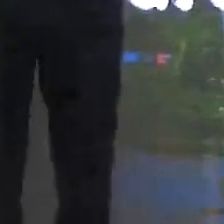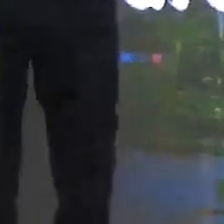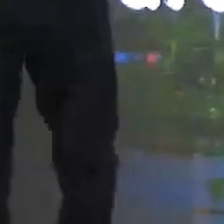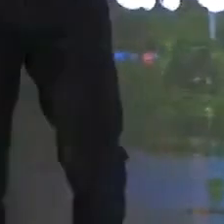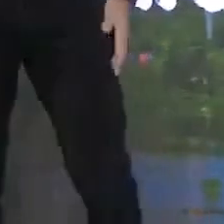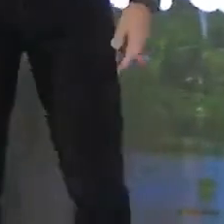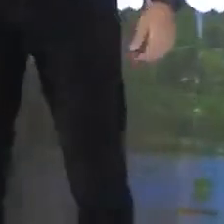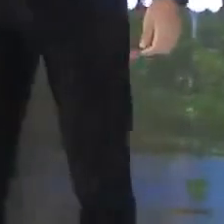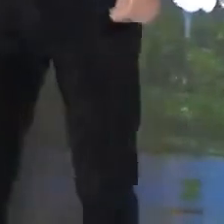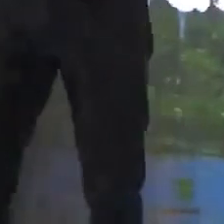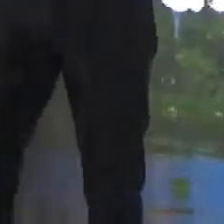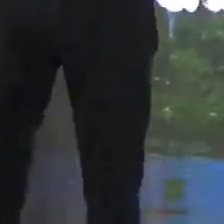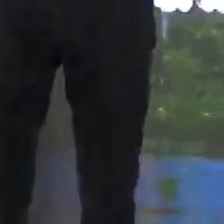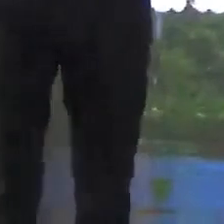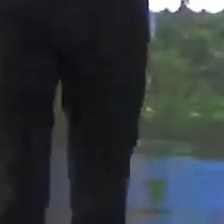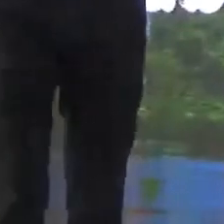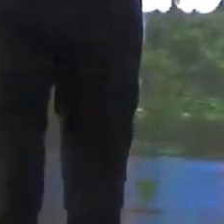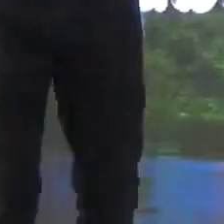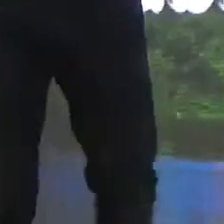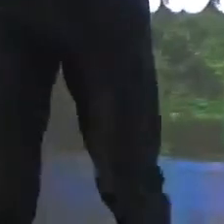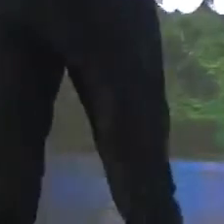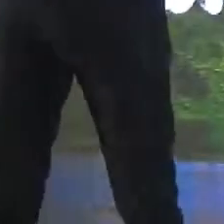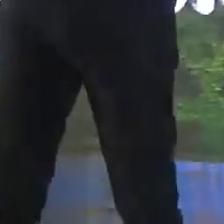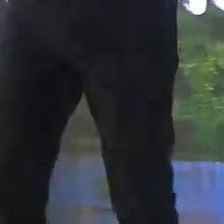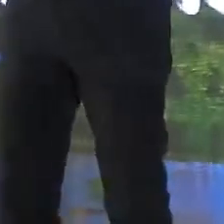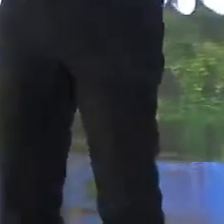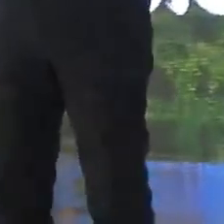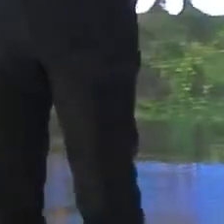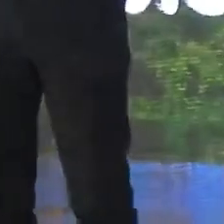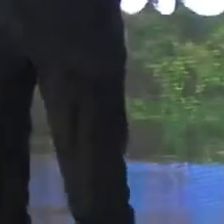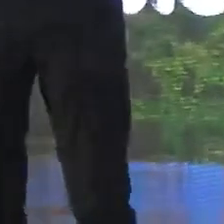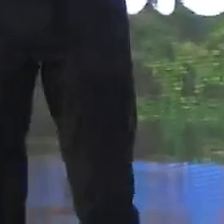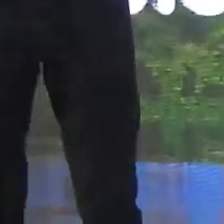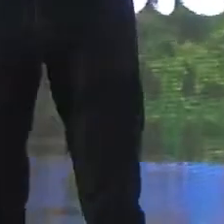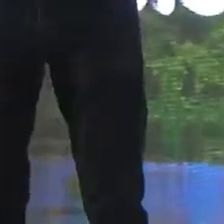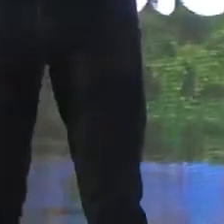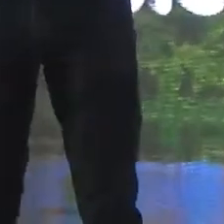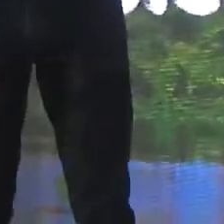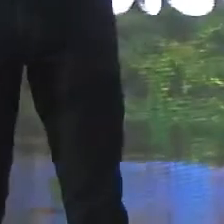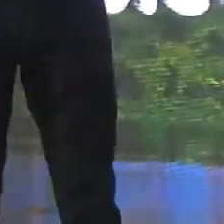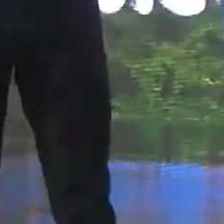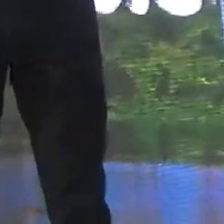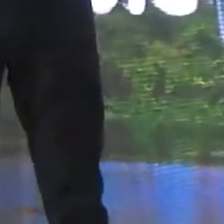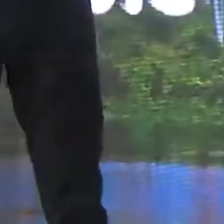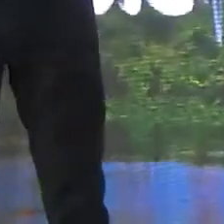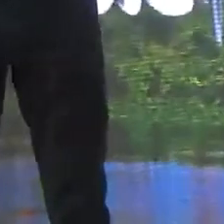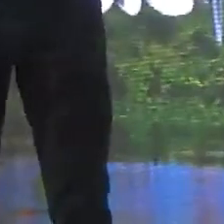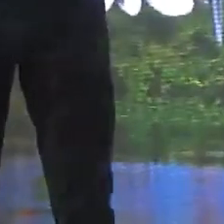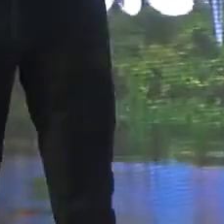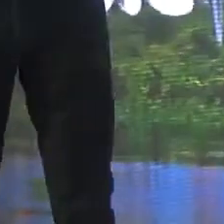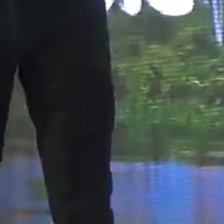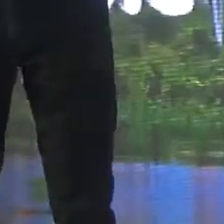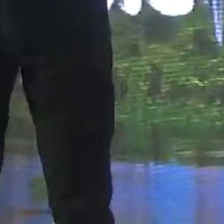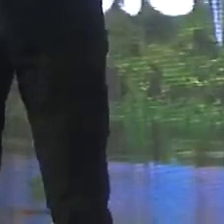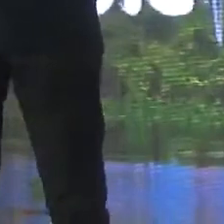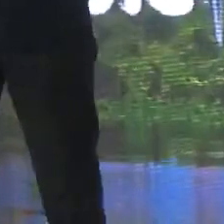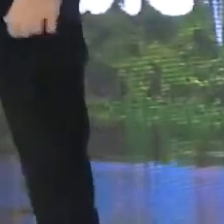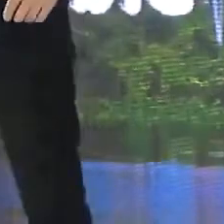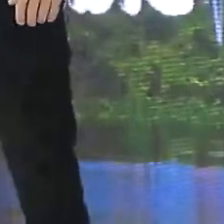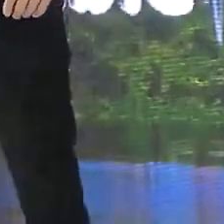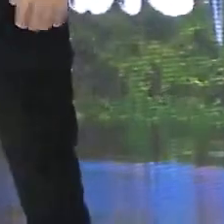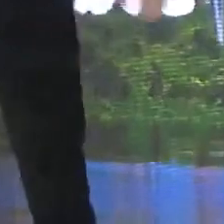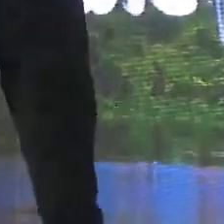nombre de esa hermosa playa. Pero lo interesante es que ese tesoro queda en la mejor esquina de